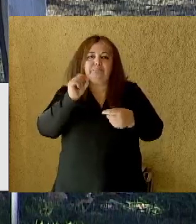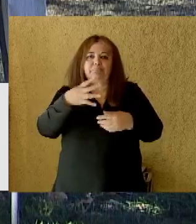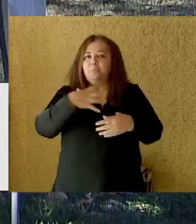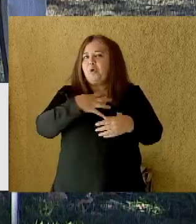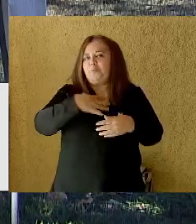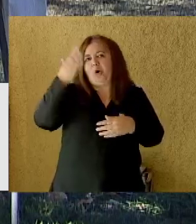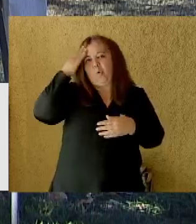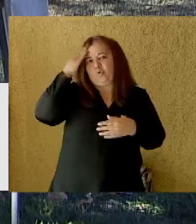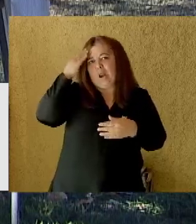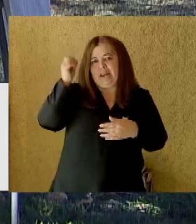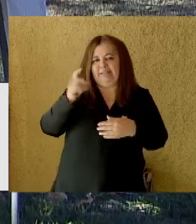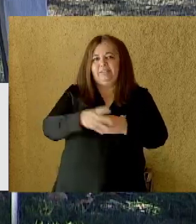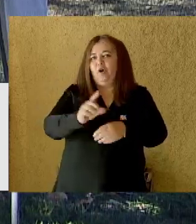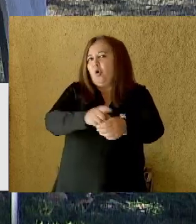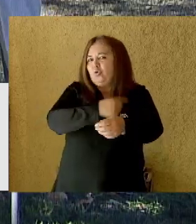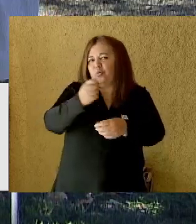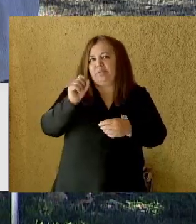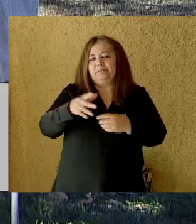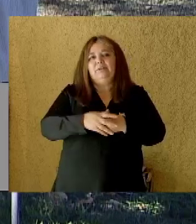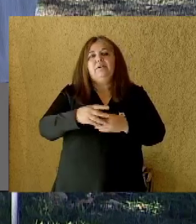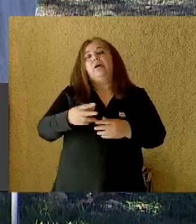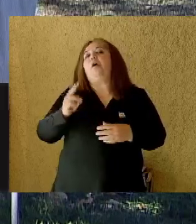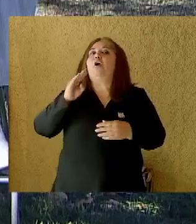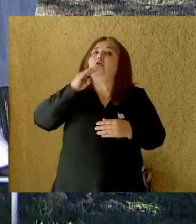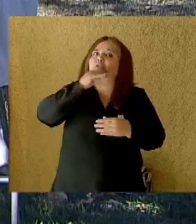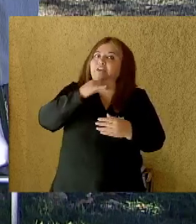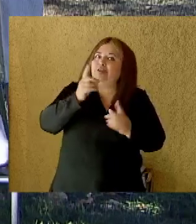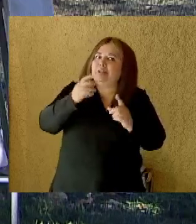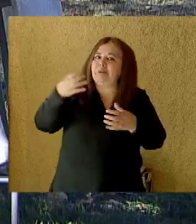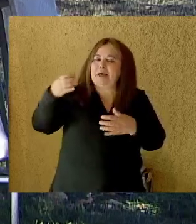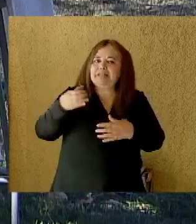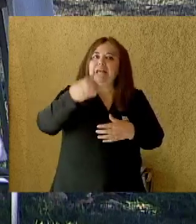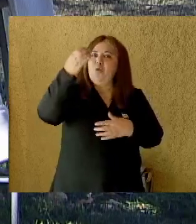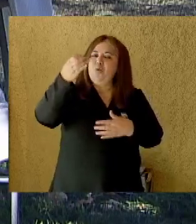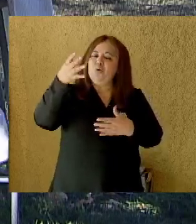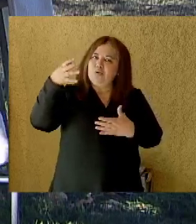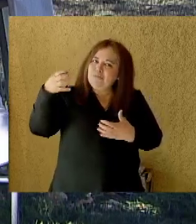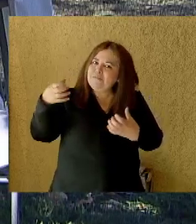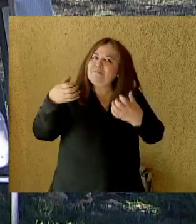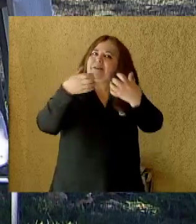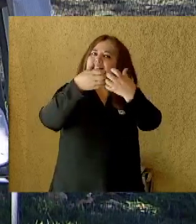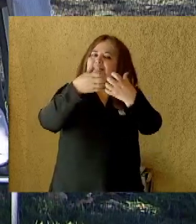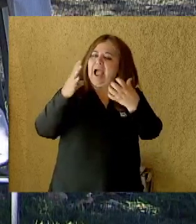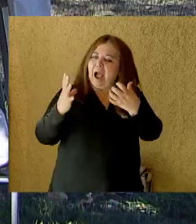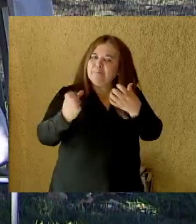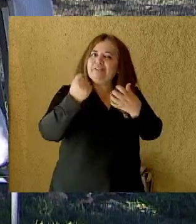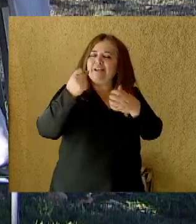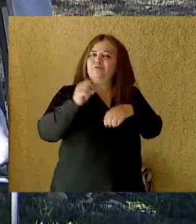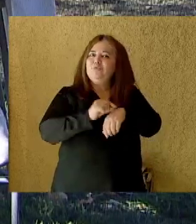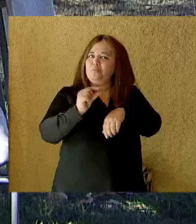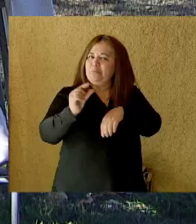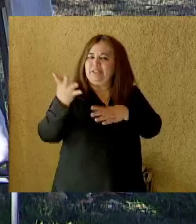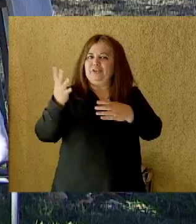hay que aprovecharlo. Y bueno, lo decíamos recién, y un buen vino, ¿no? Para hacer un salud, para hacer un brindis, para aprovechar. Bueno, esta ha sido la propuesta que